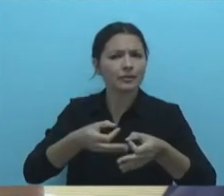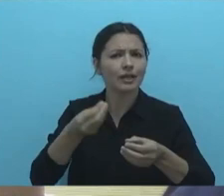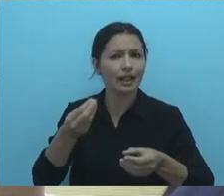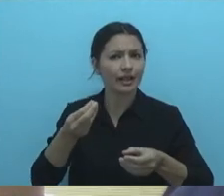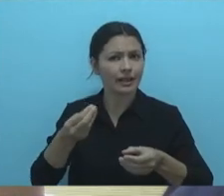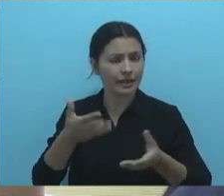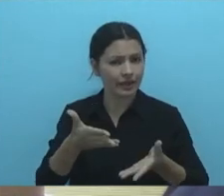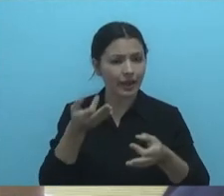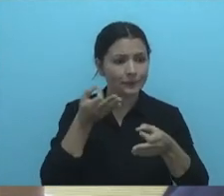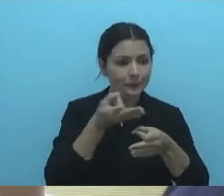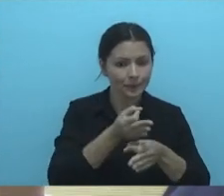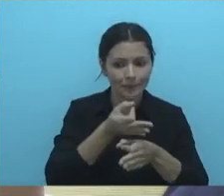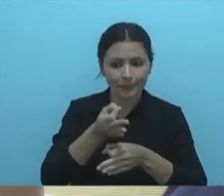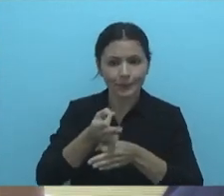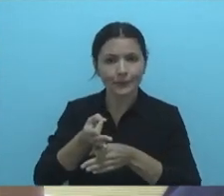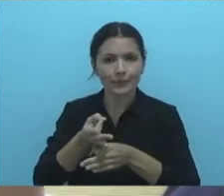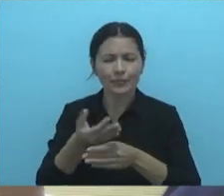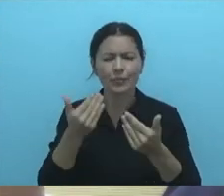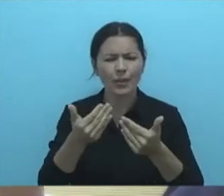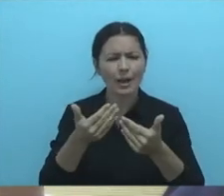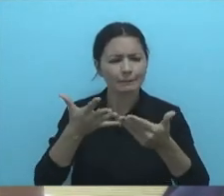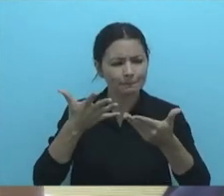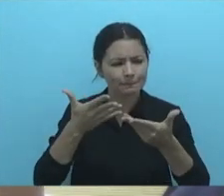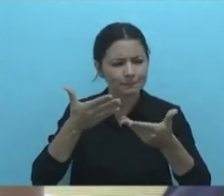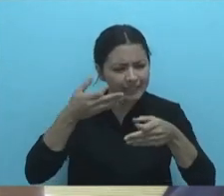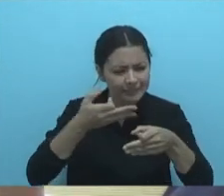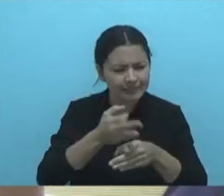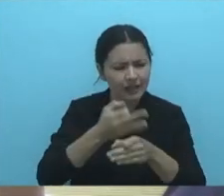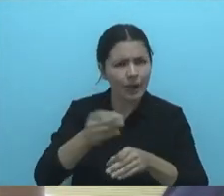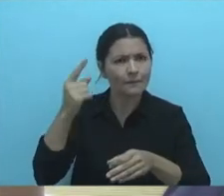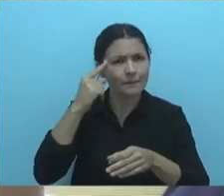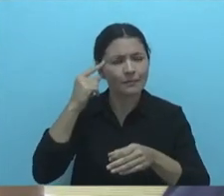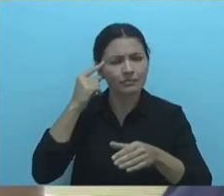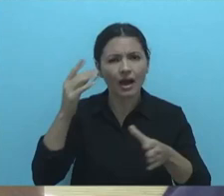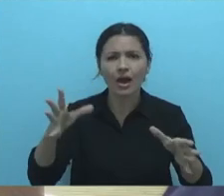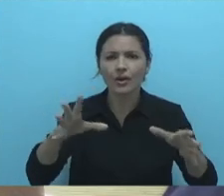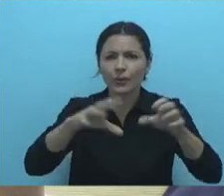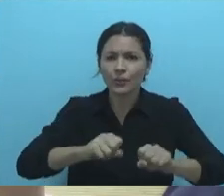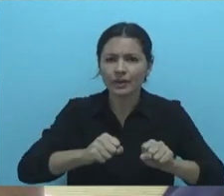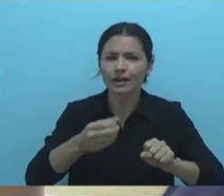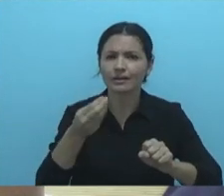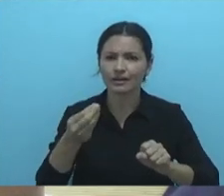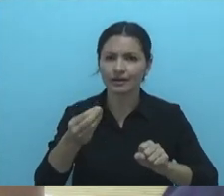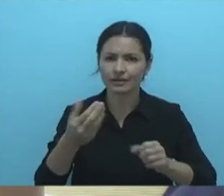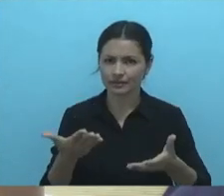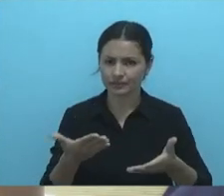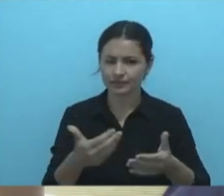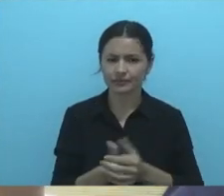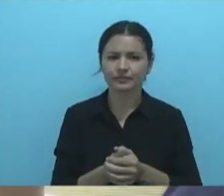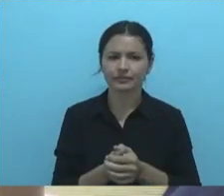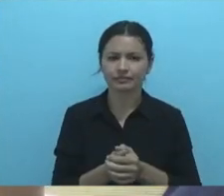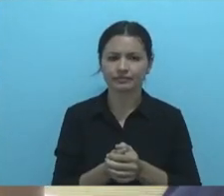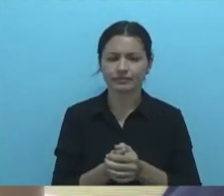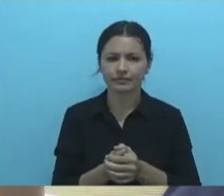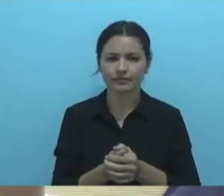que ver con la capacitación para intentar tomar conciencia de lo que tenemos que recuperar como pueblo en el concepto más